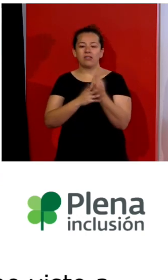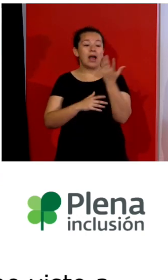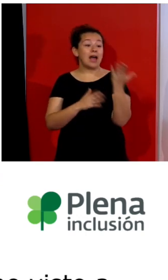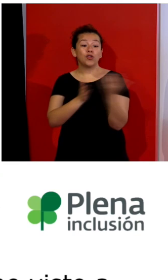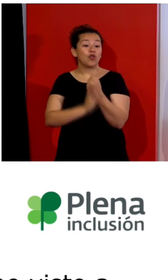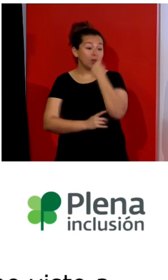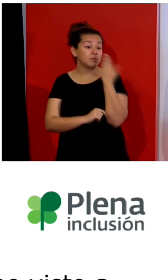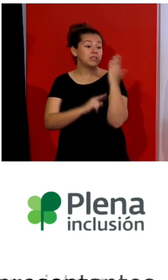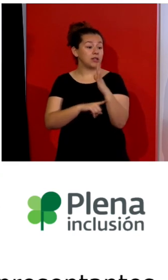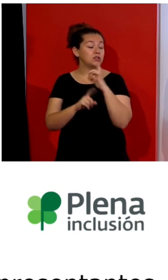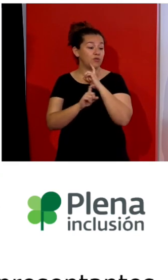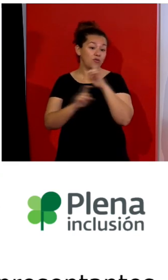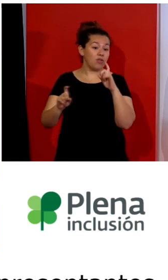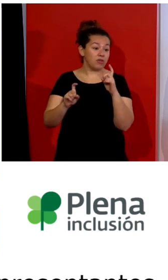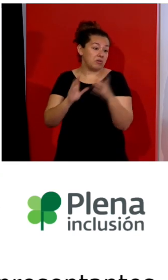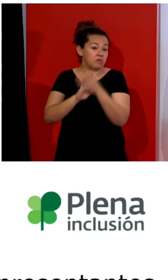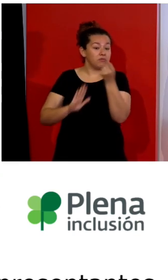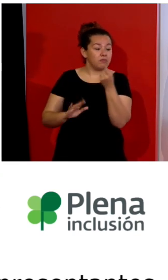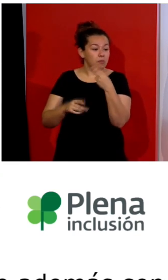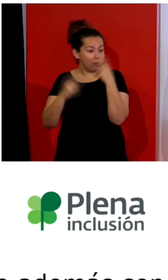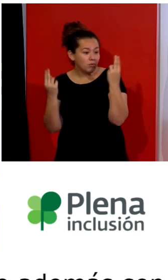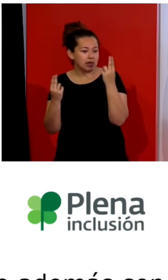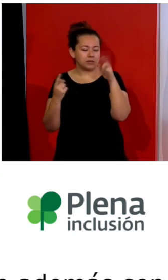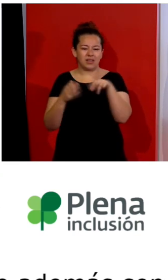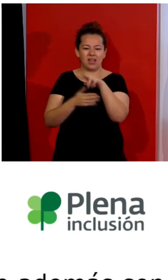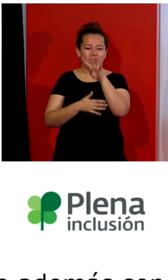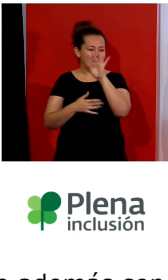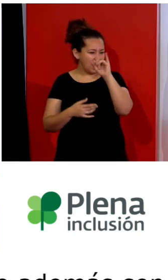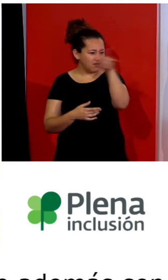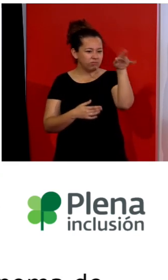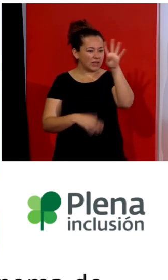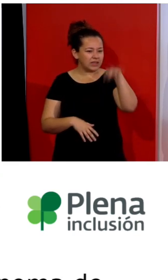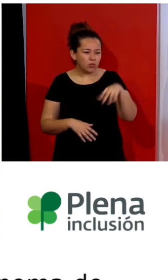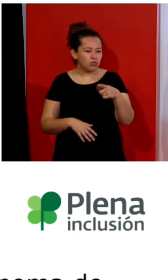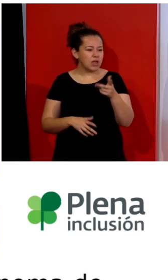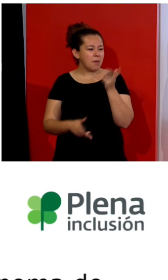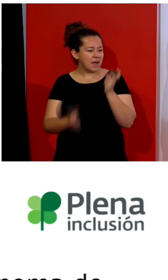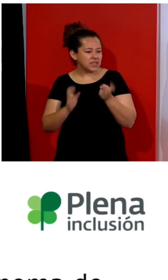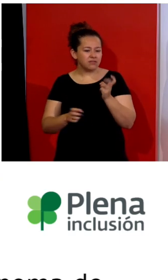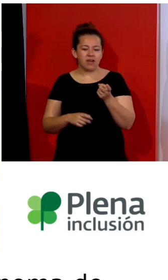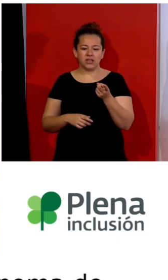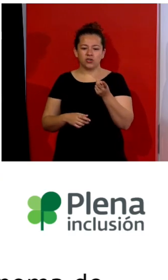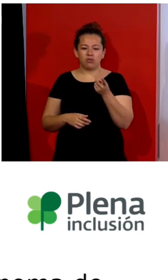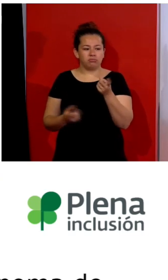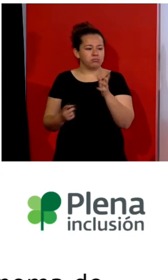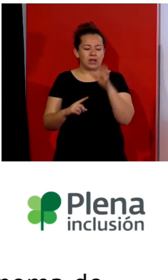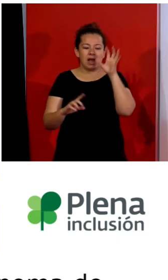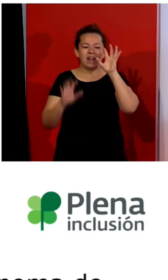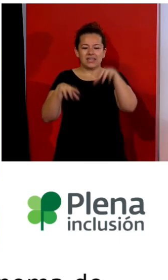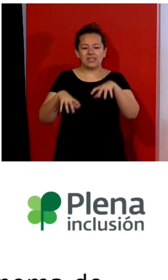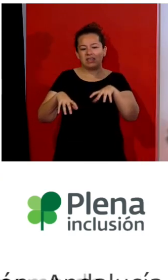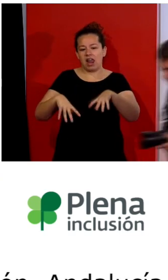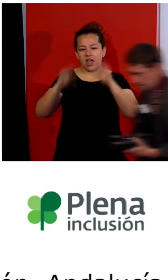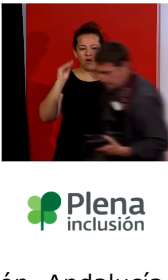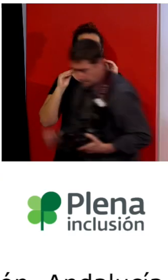además son numerosas. Está la Comunidad Autónoma de Cataluña, el País Vasco, Castilla y León, Andalucía, Madrid,